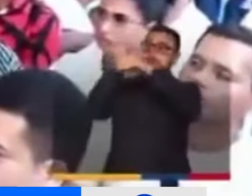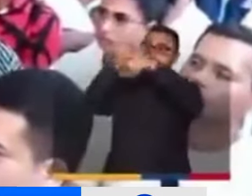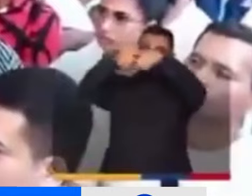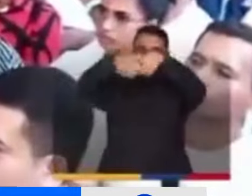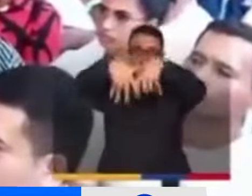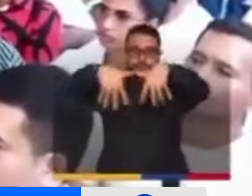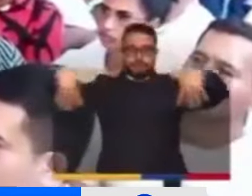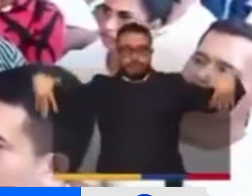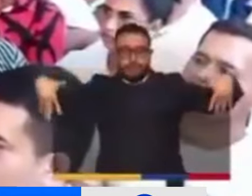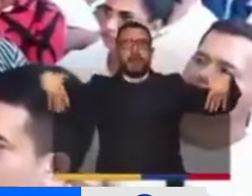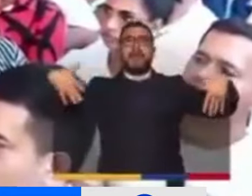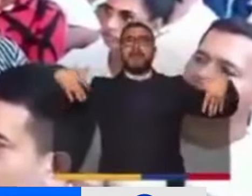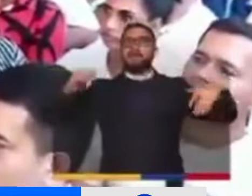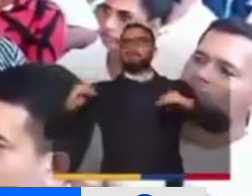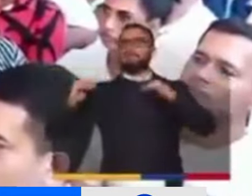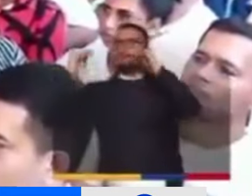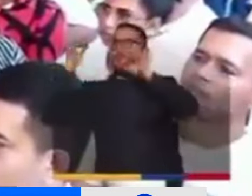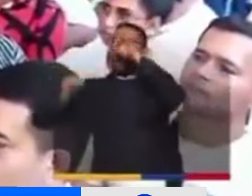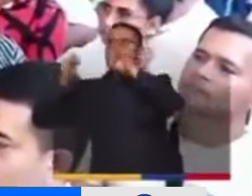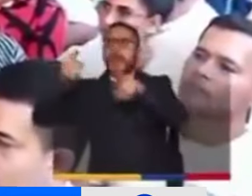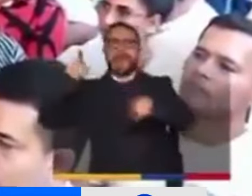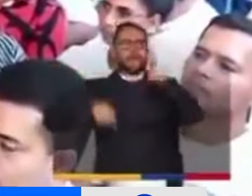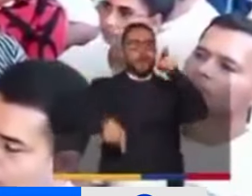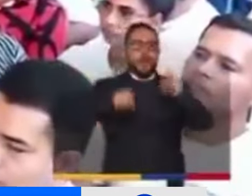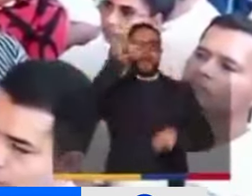unas cortes, unos magistrados,